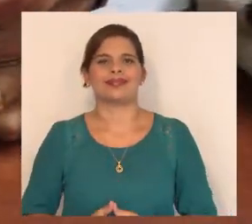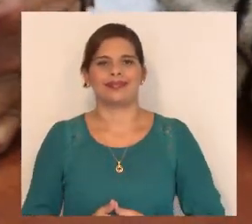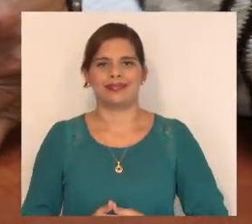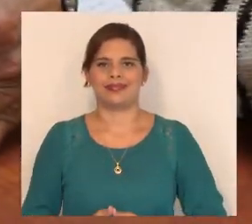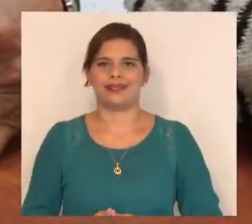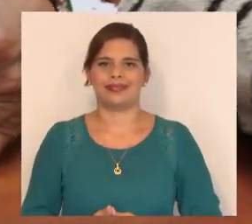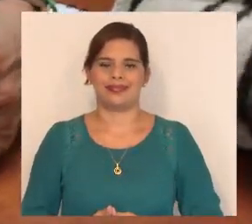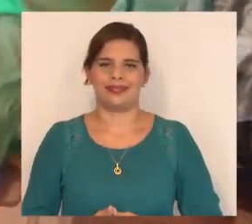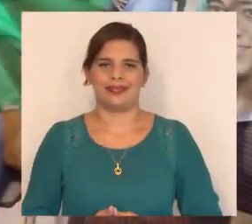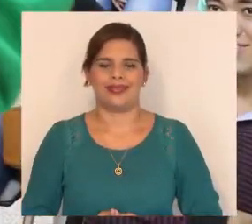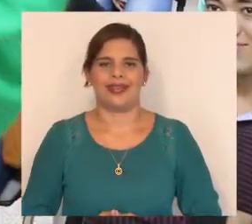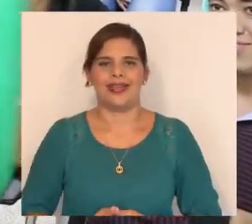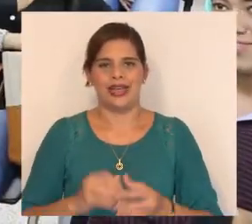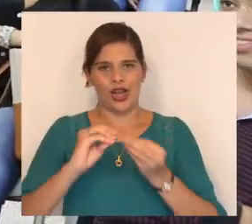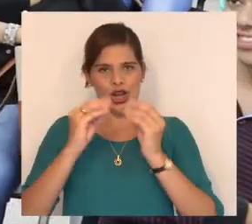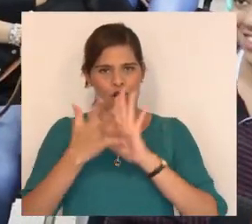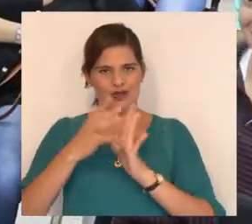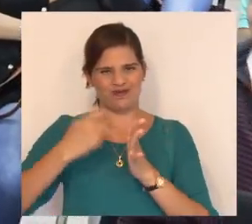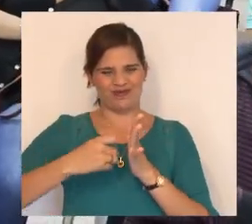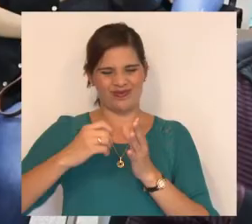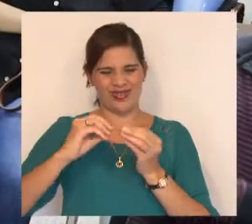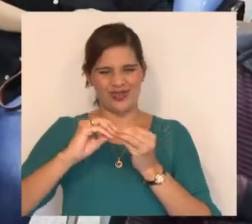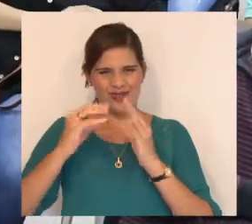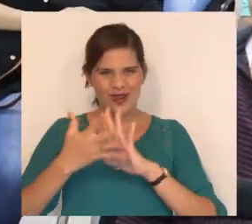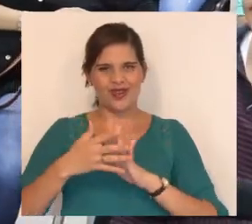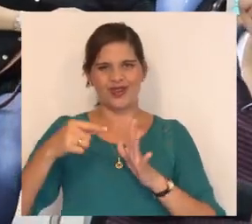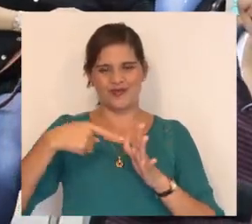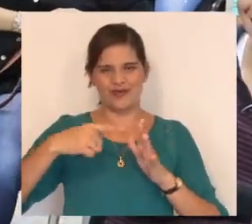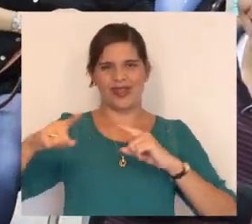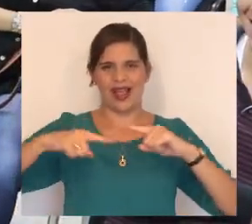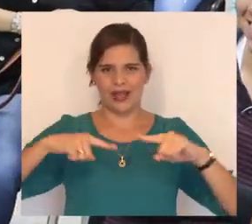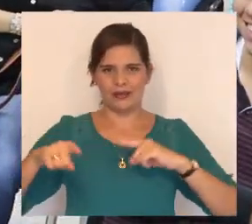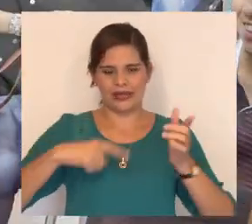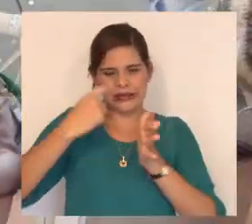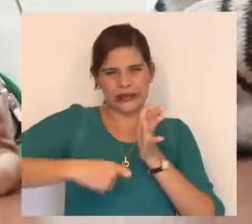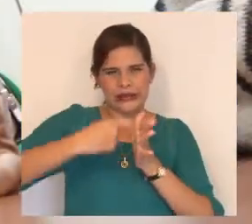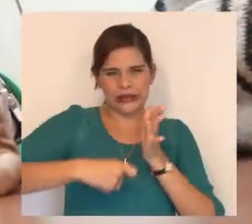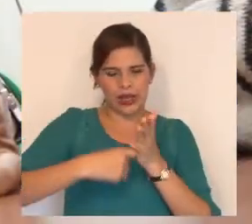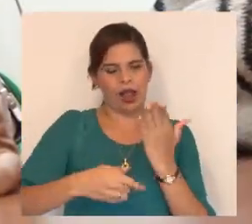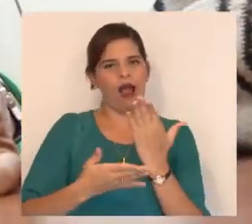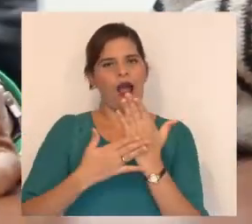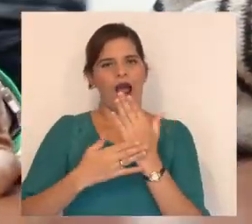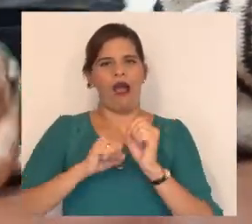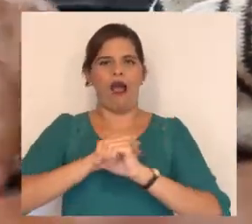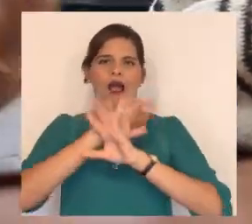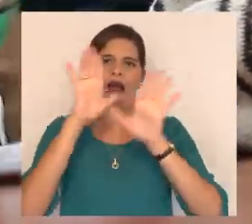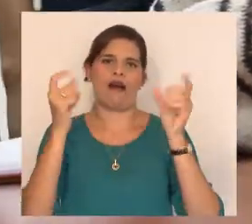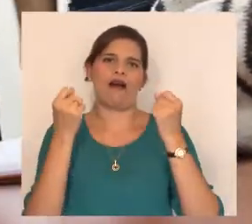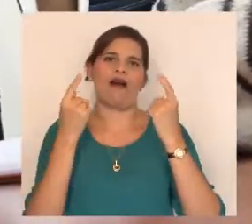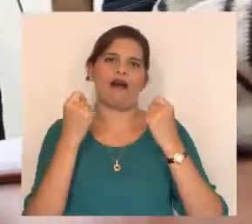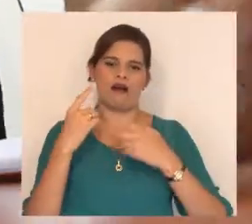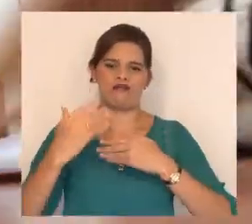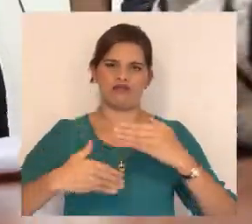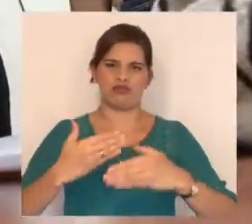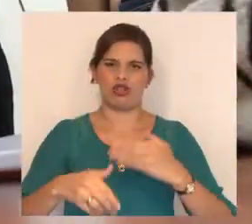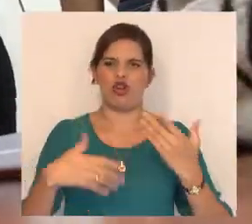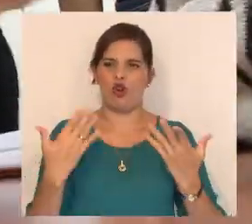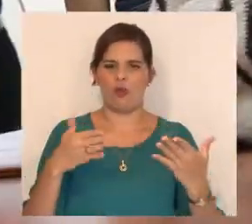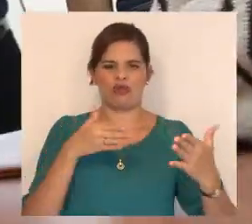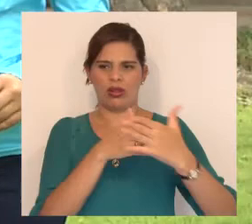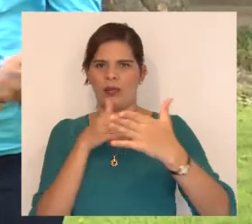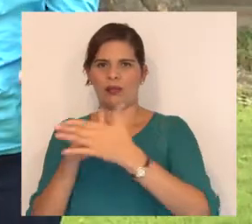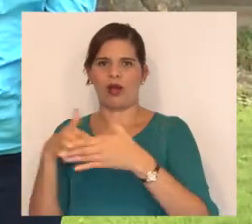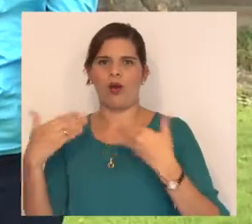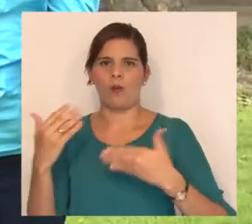la normatividad administrativa y contencioso administrativa e identifica a los actores susceptibles en desarrollo de los distintos medios de